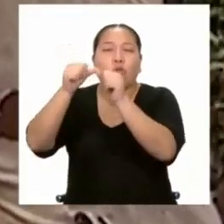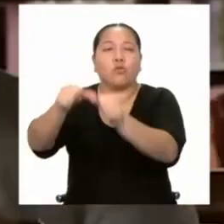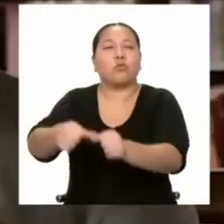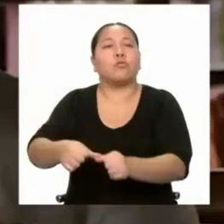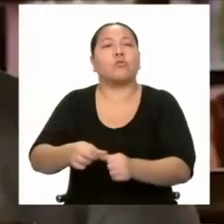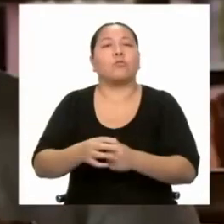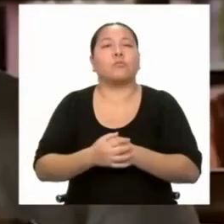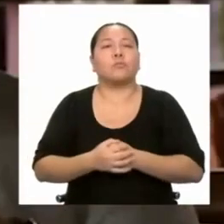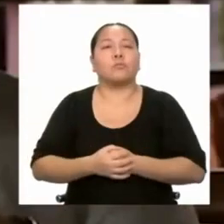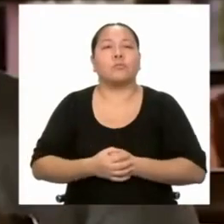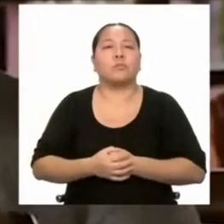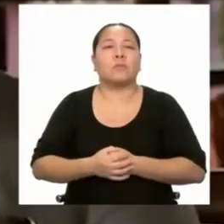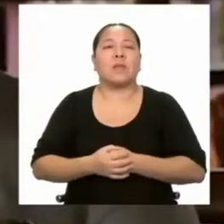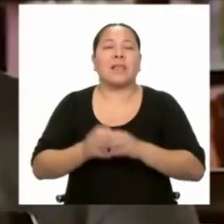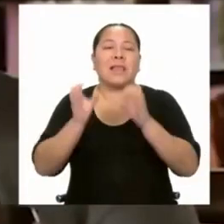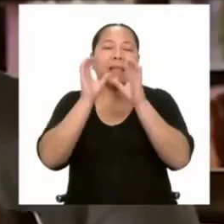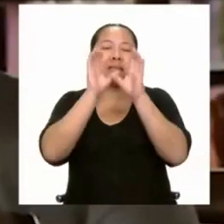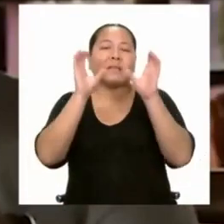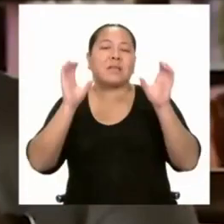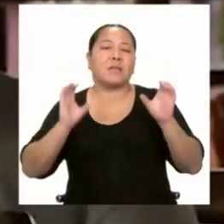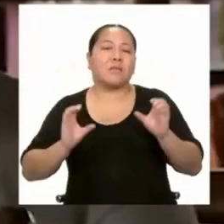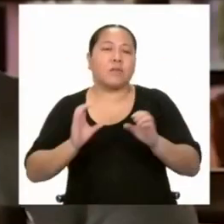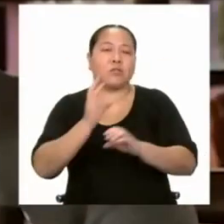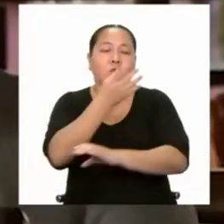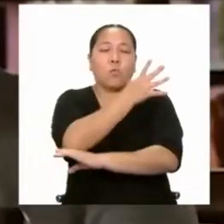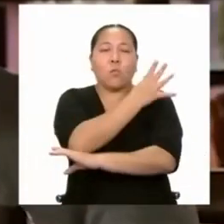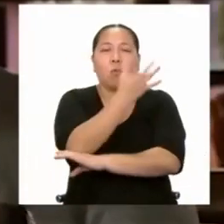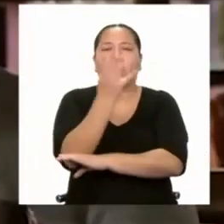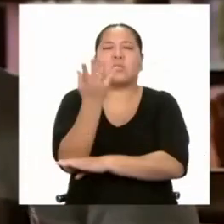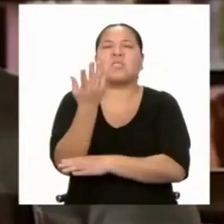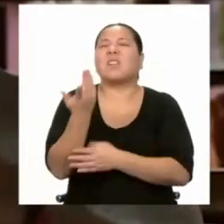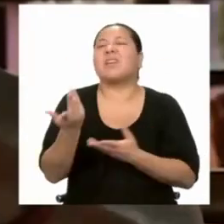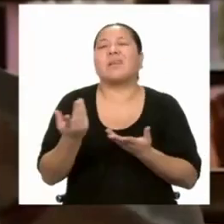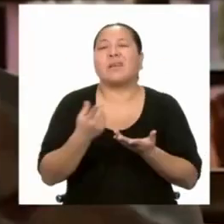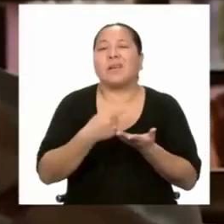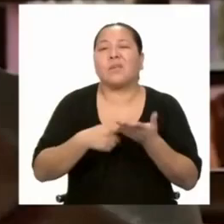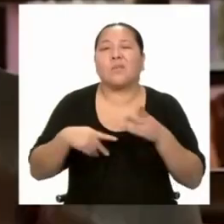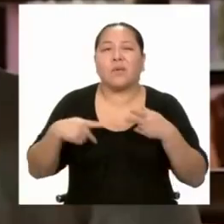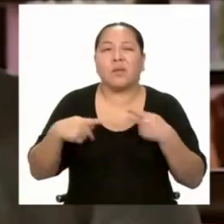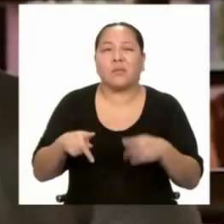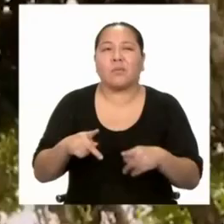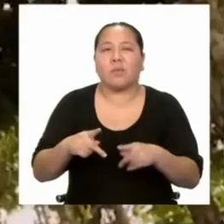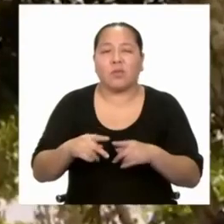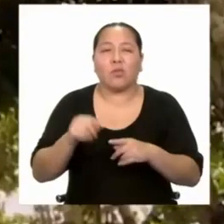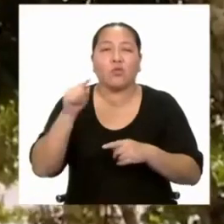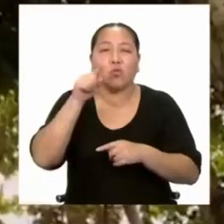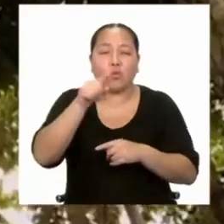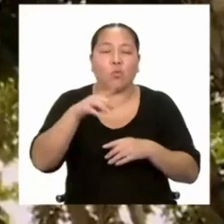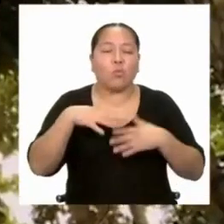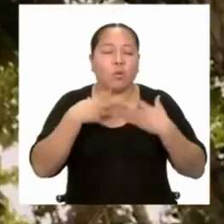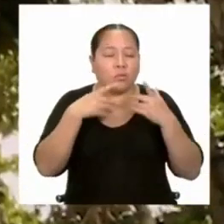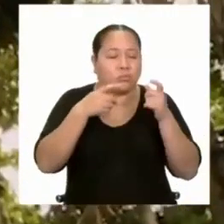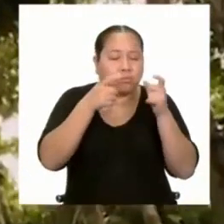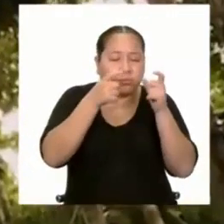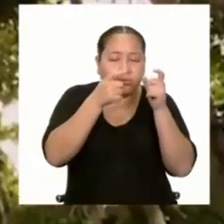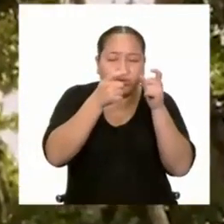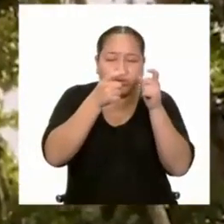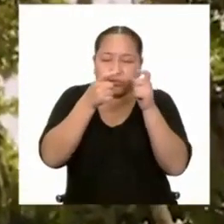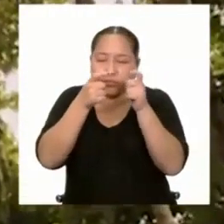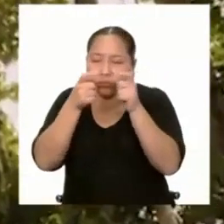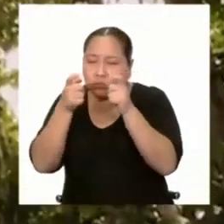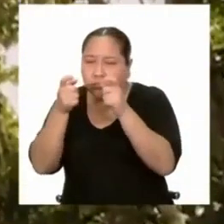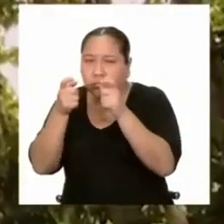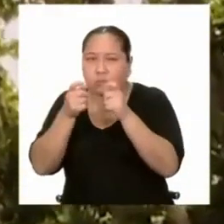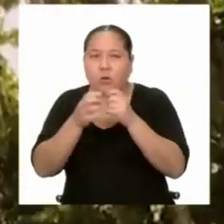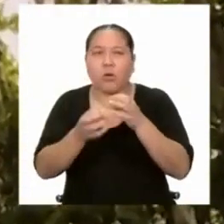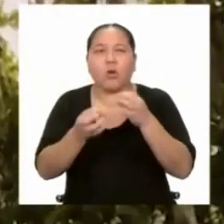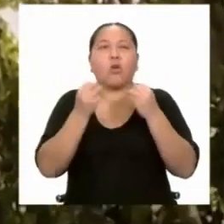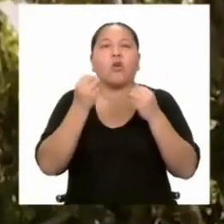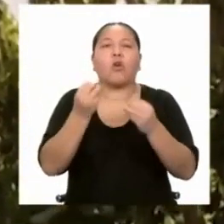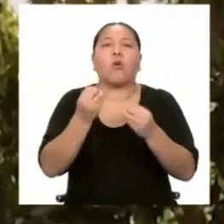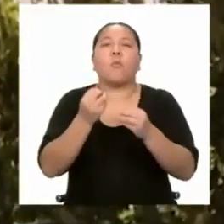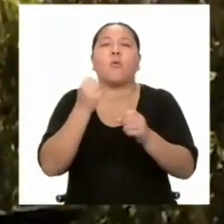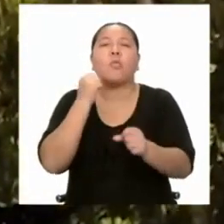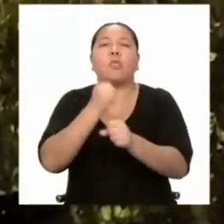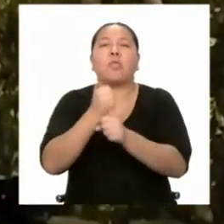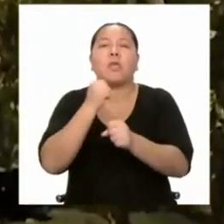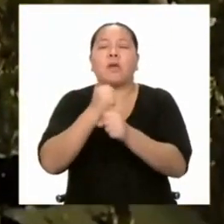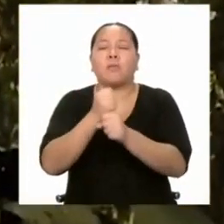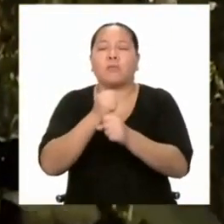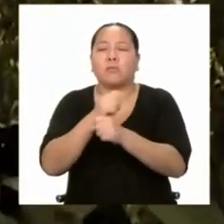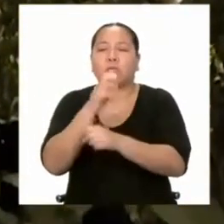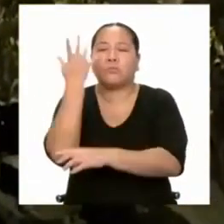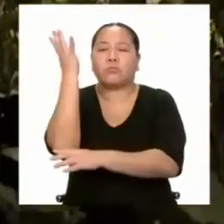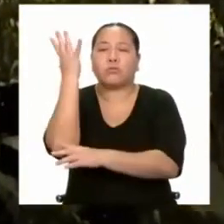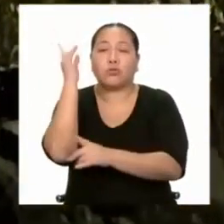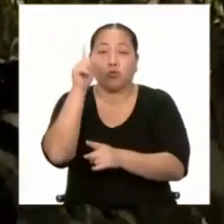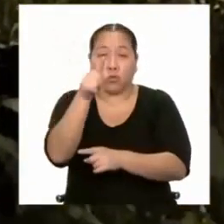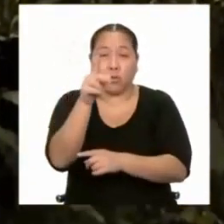Básicamente la certificación de un bosque es un mecanismo que te permite monitorear y tiene que ver con cómo operas el bosque. Entonces, digamos, tú vas